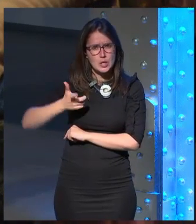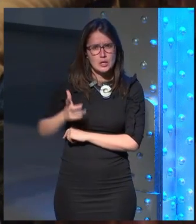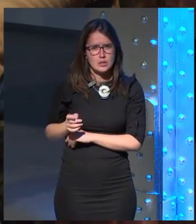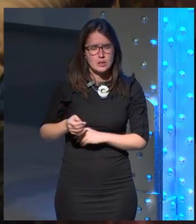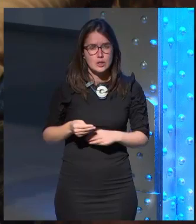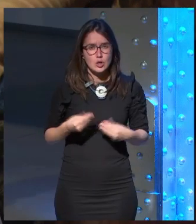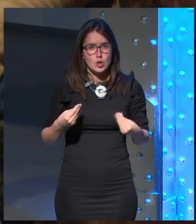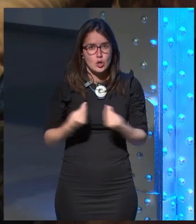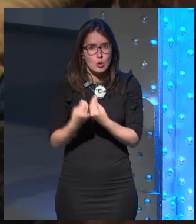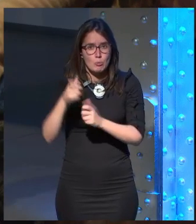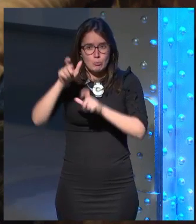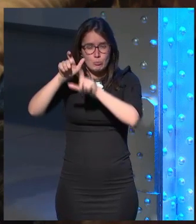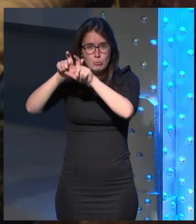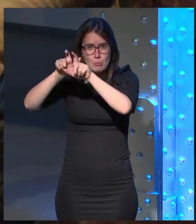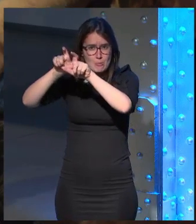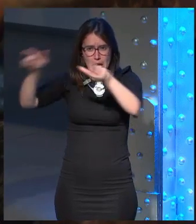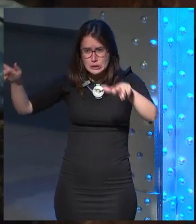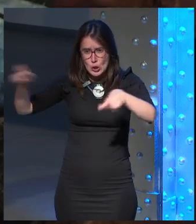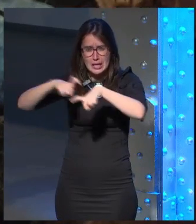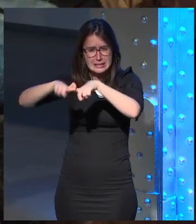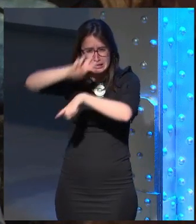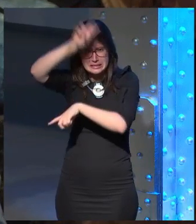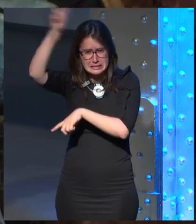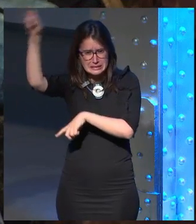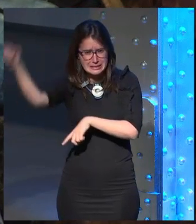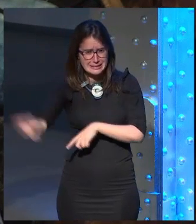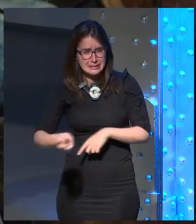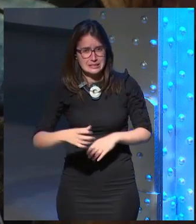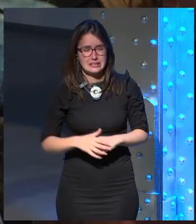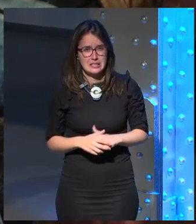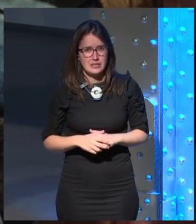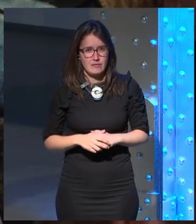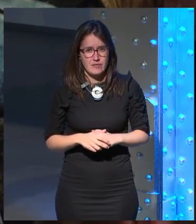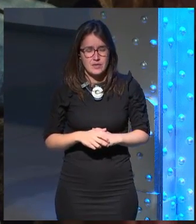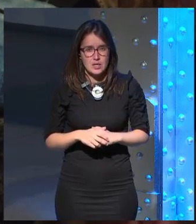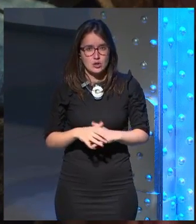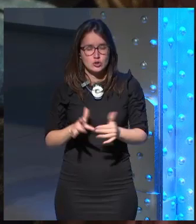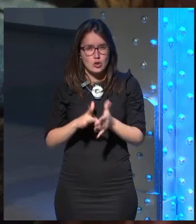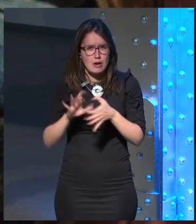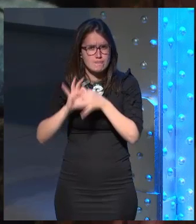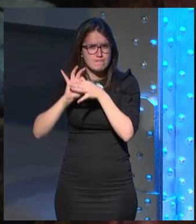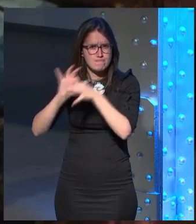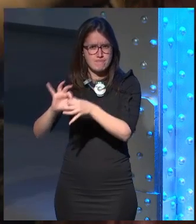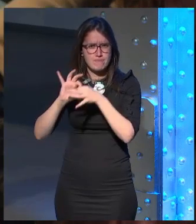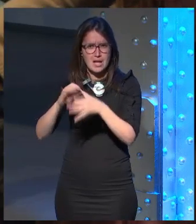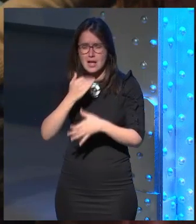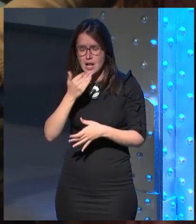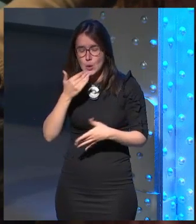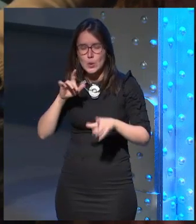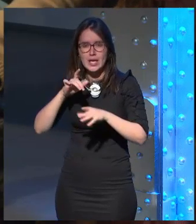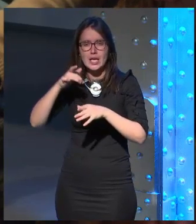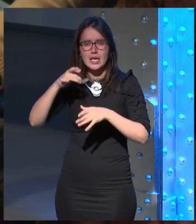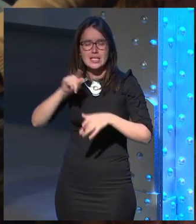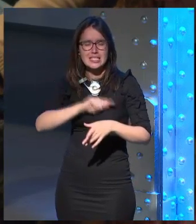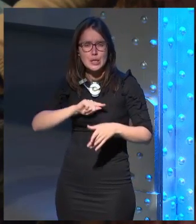una población multiétnica y reducida, ¿ha forjado alguna especie de sentido